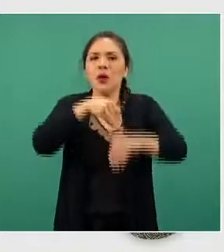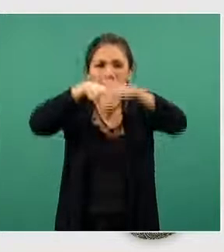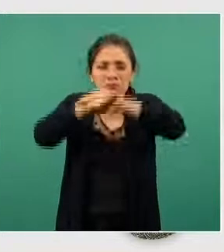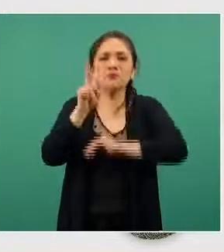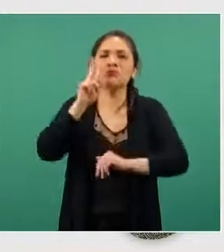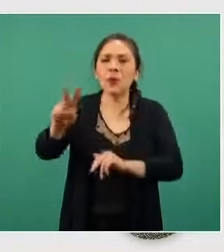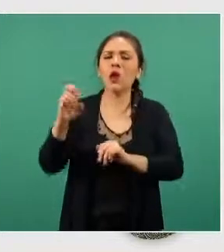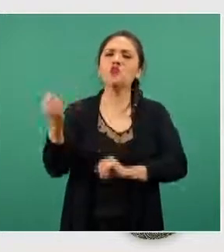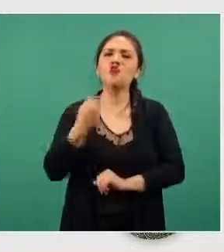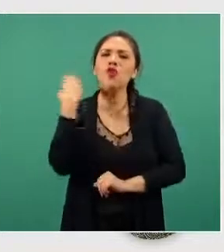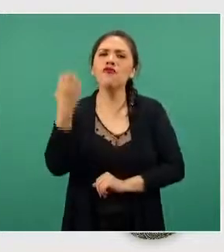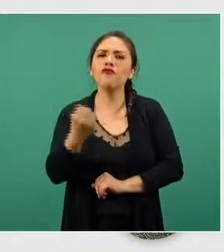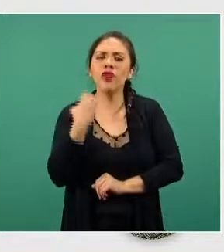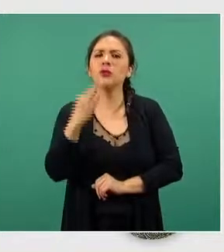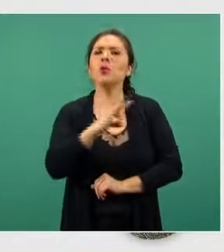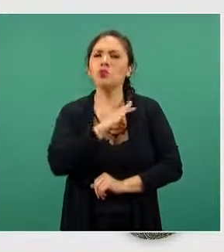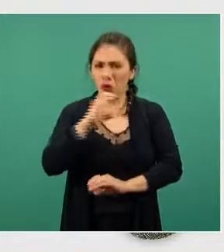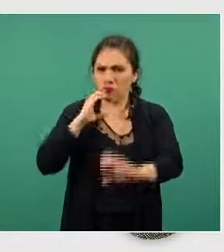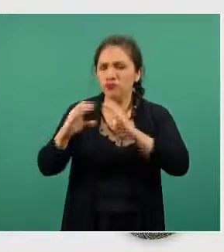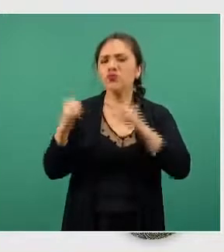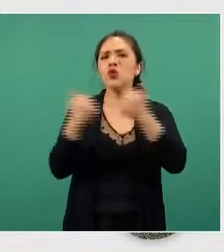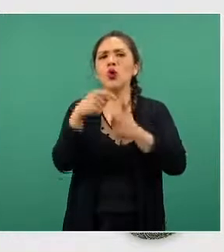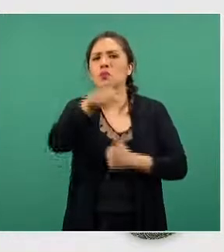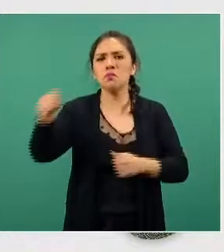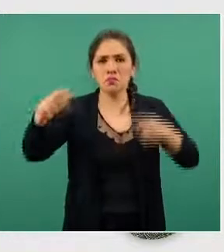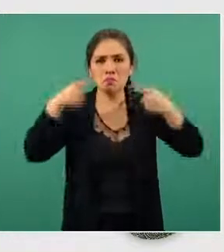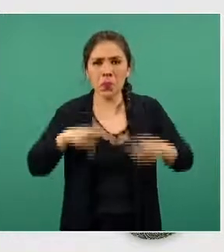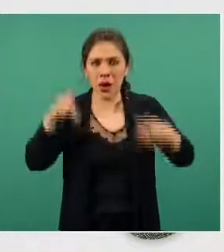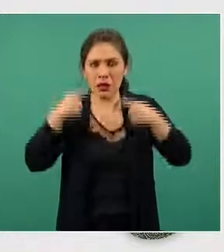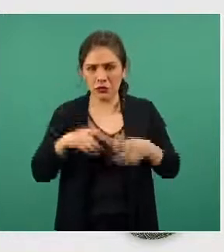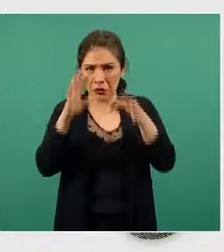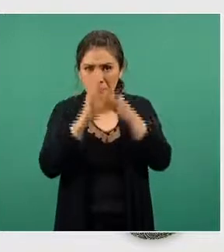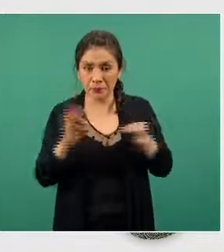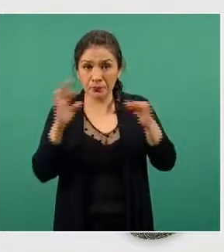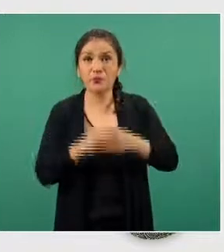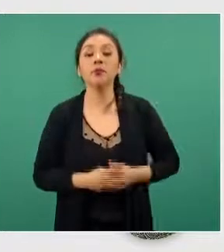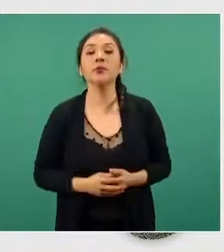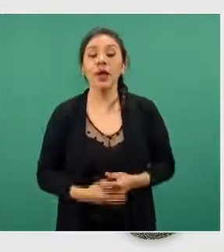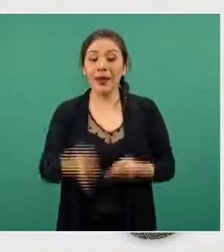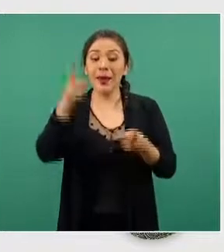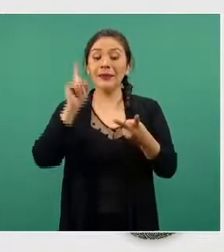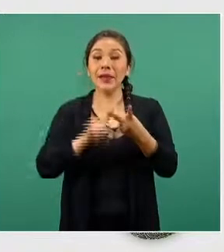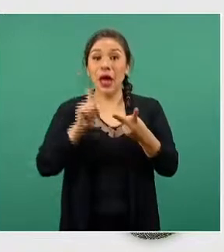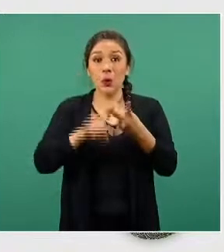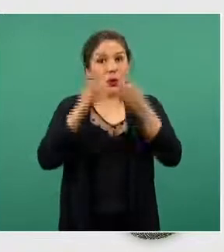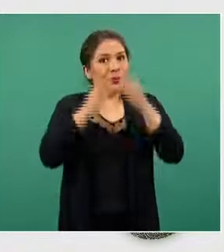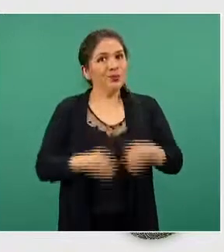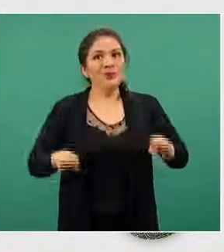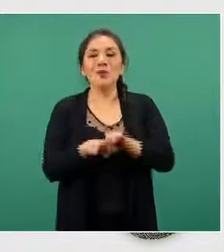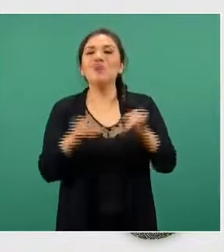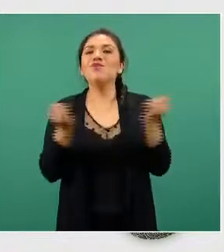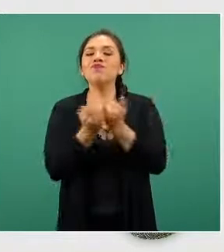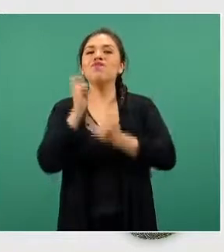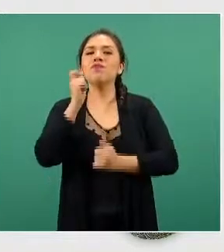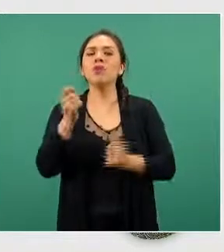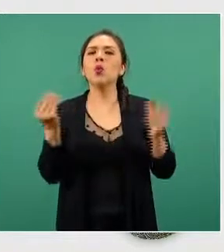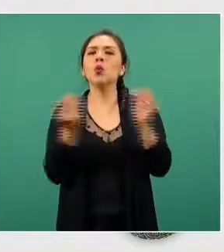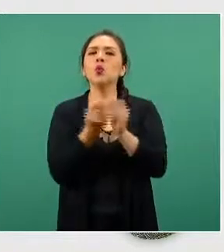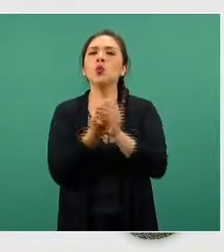estas conferencias e interactuar, de hecho, con los ponentes. También el segundo componente importante es el